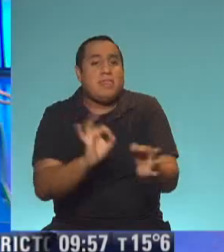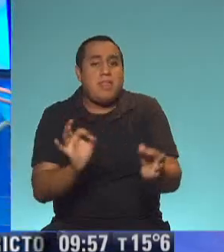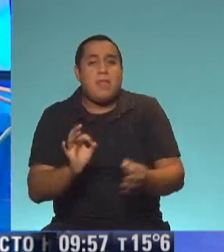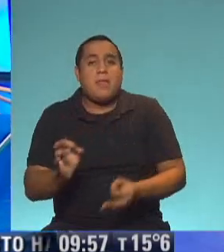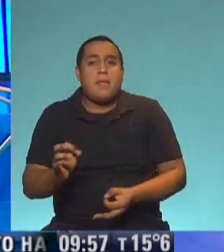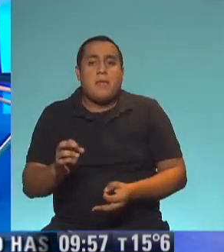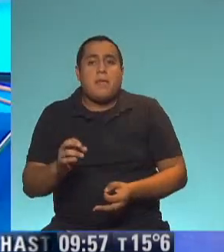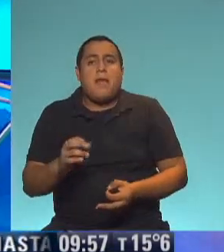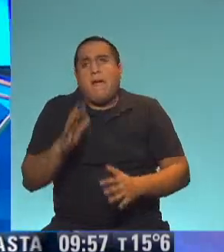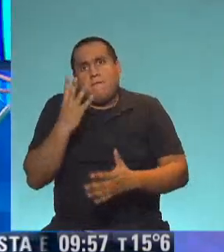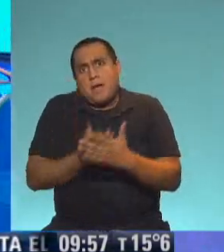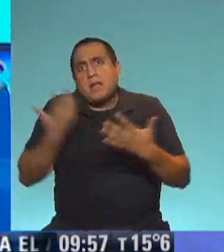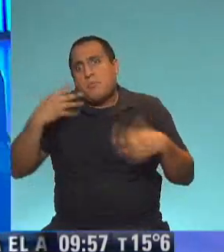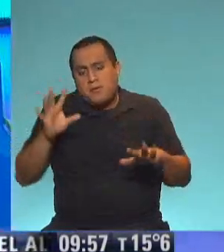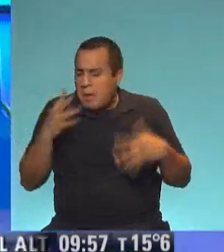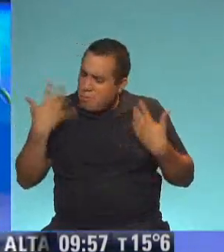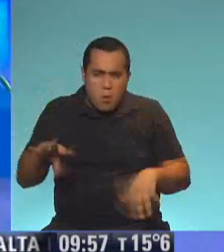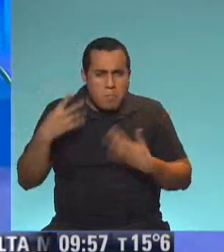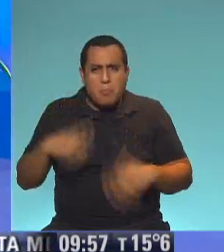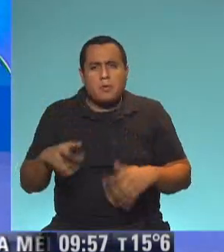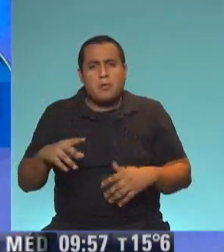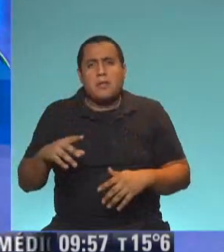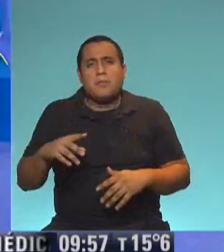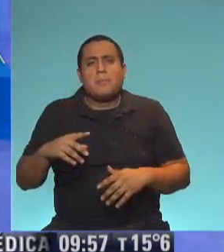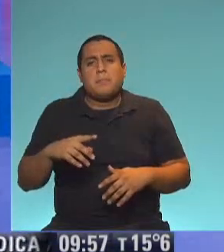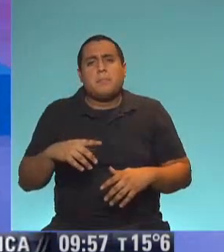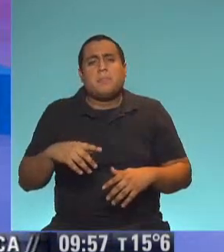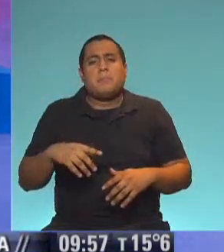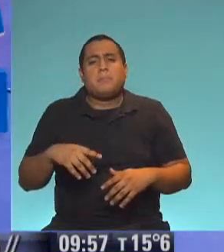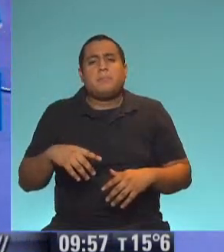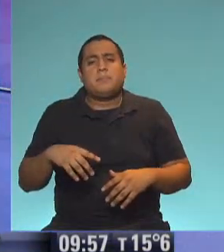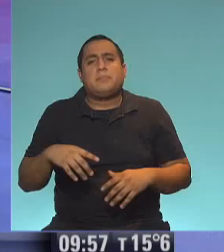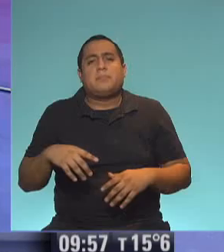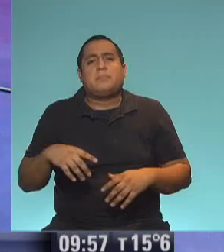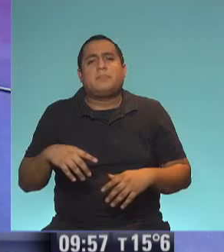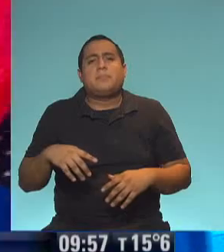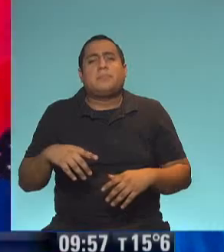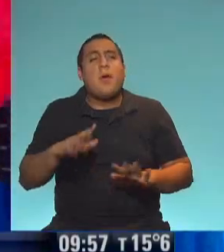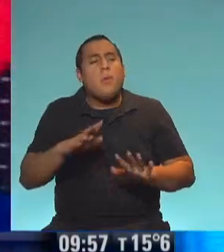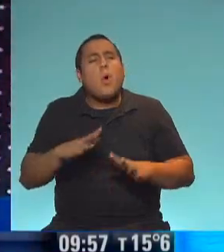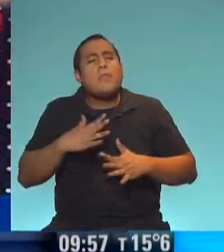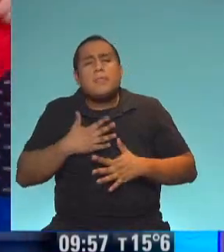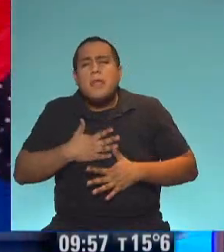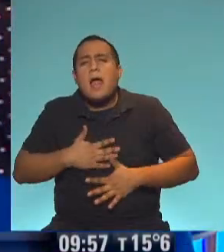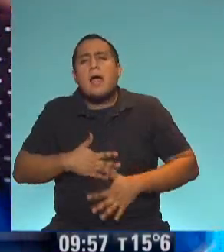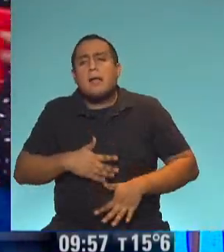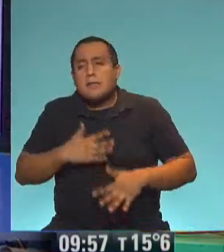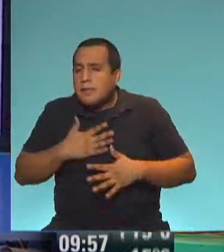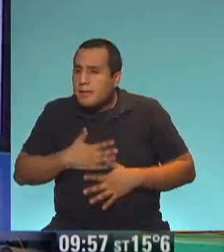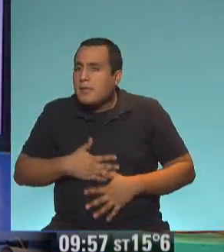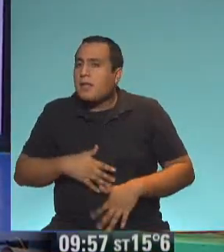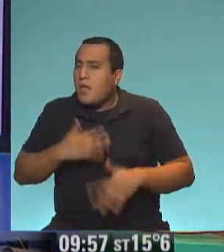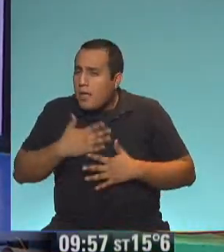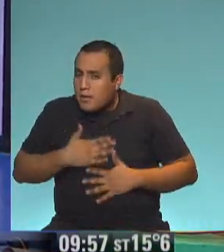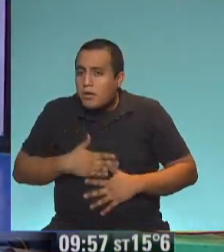bajar. No importa. Puede fallar, no importa. Estira, señor. ¿Qué tengo que hacer? Conserve la calma. Intente saltar. ¿Usted está loca?